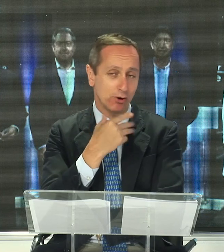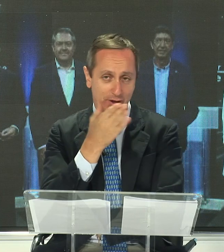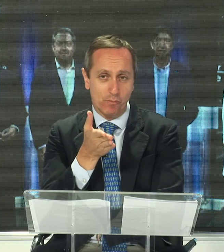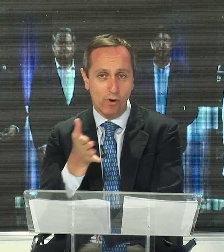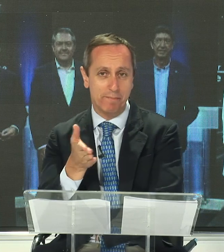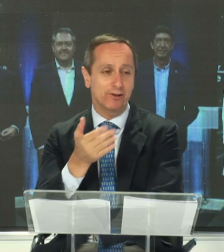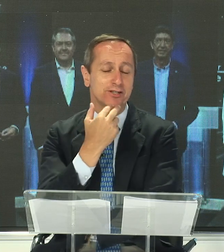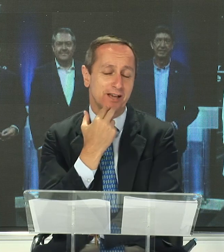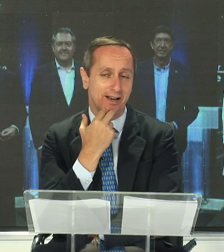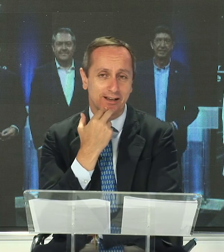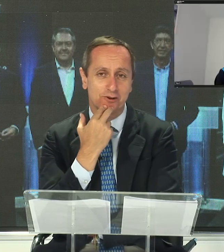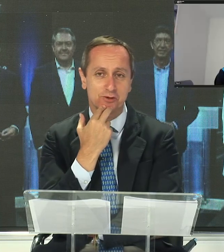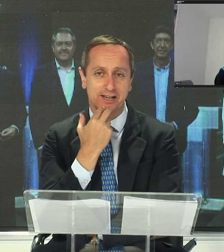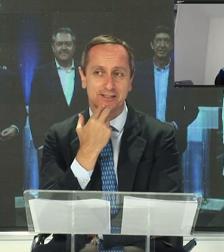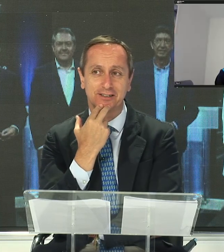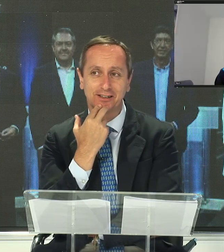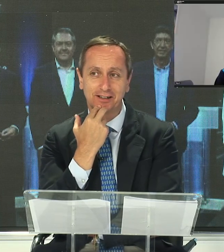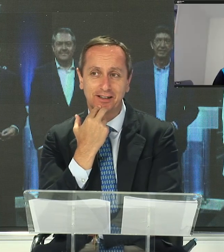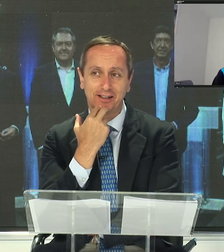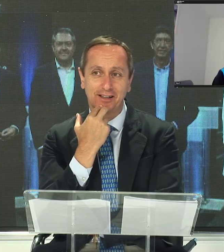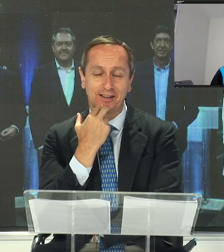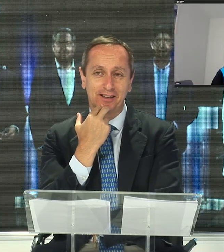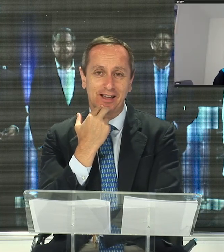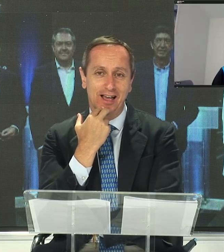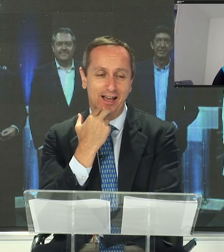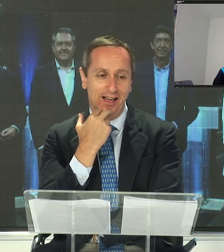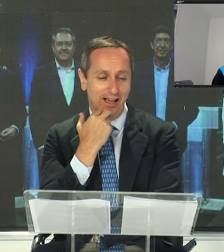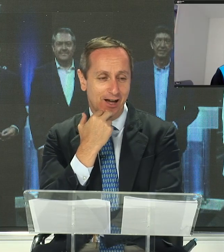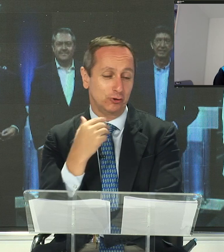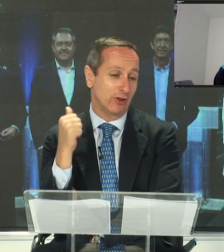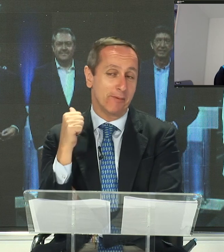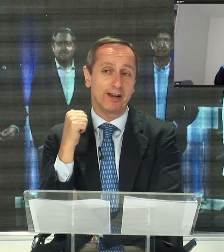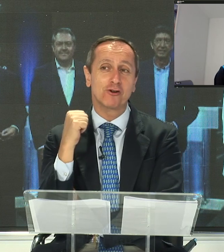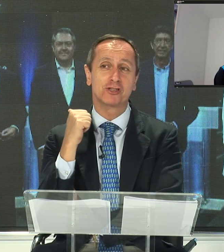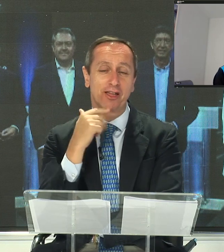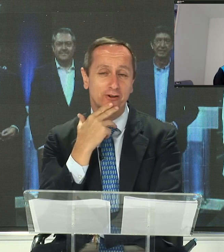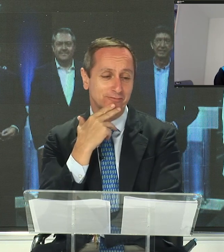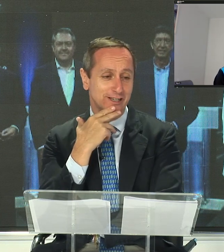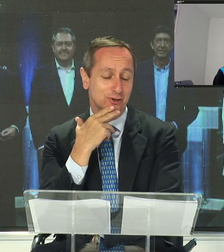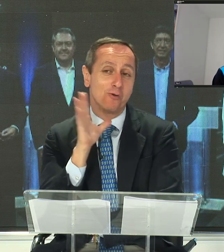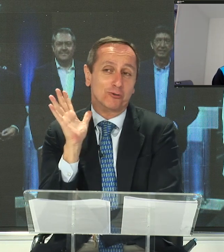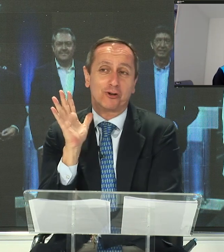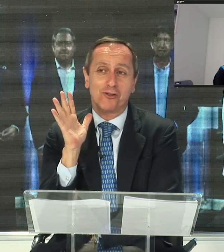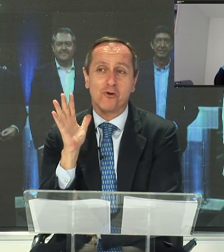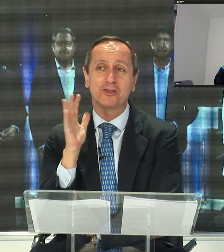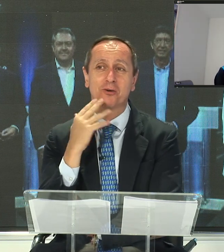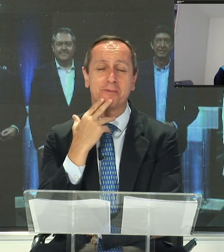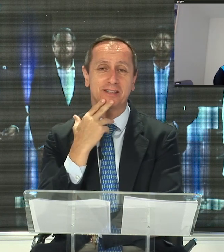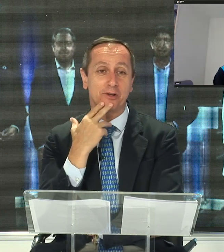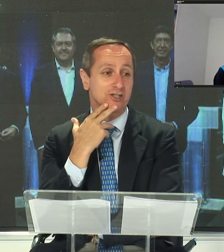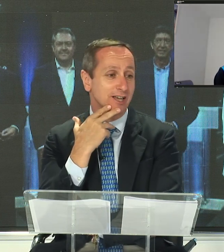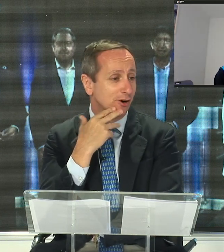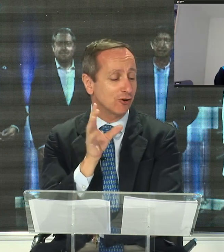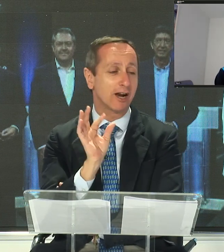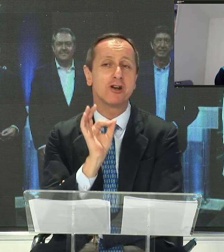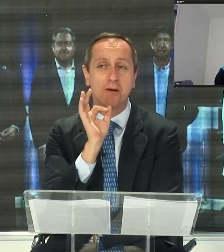Pérez, que es un ejemplo de buen periodista. Miguel Ángel, ¿cómo estás? ¿Qué tal, Carlos? Encantado. Autor de haber encontrado, esto no autor del documento,